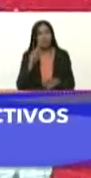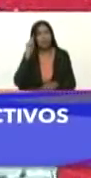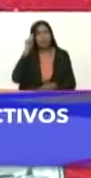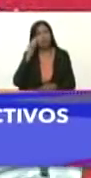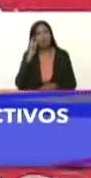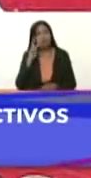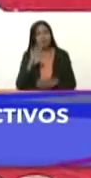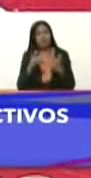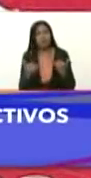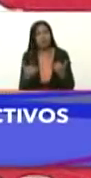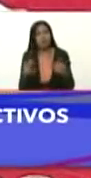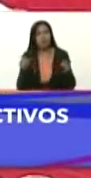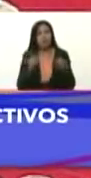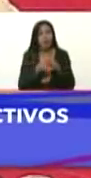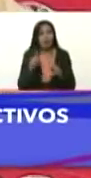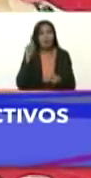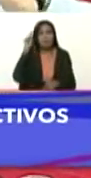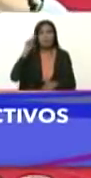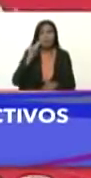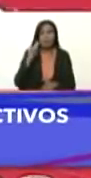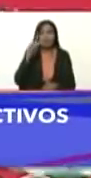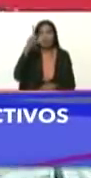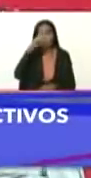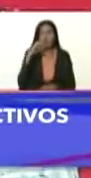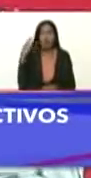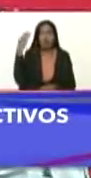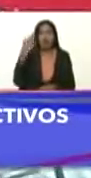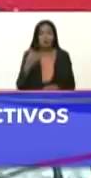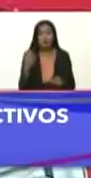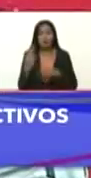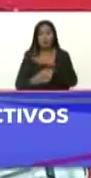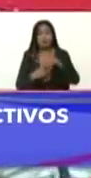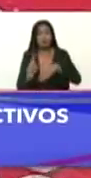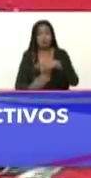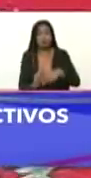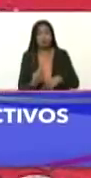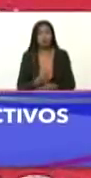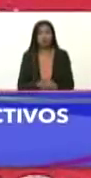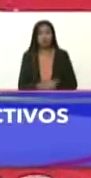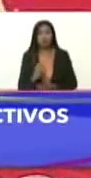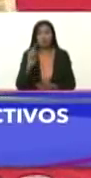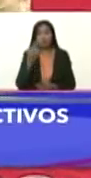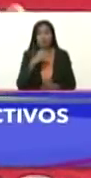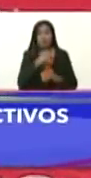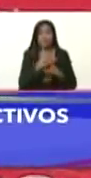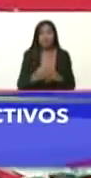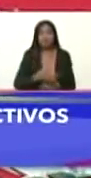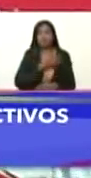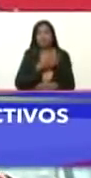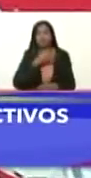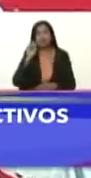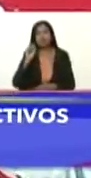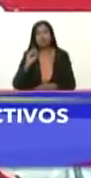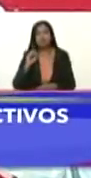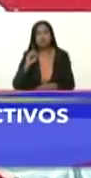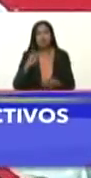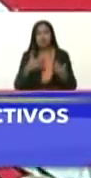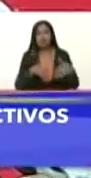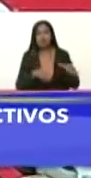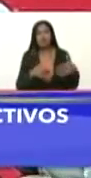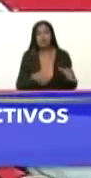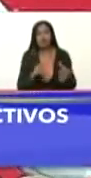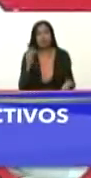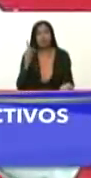pasar es la película de estos años de revolución. El primer plan socialista de Guayana.